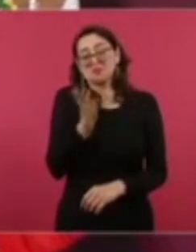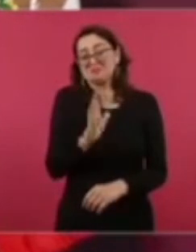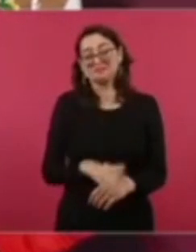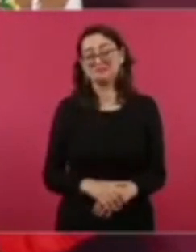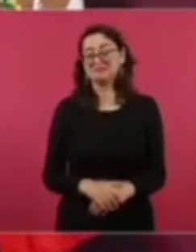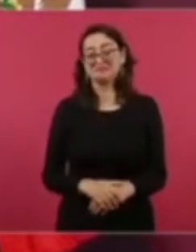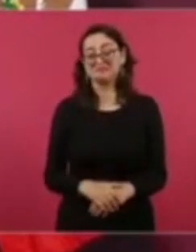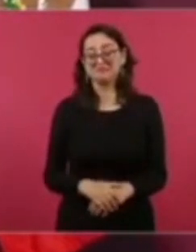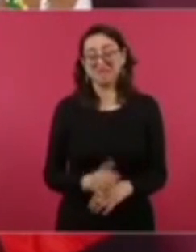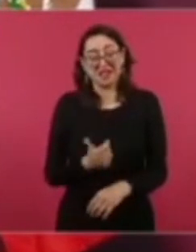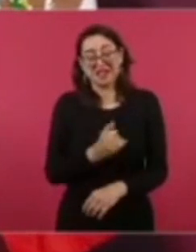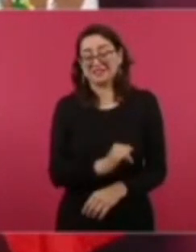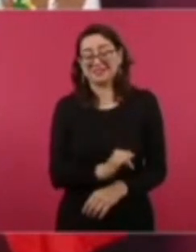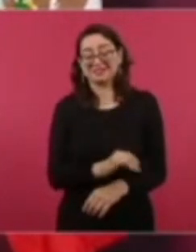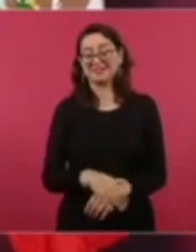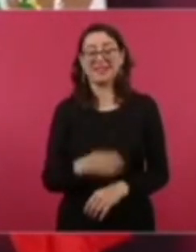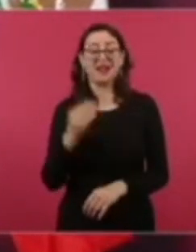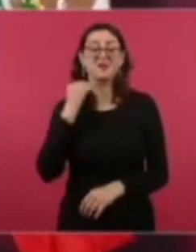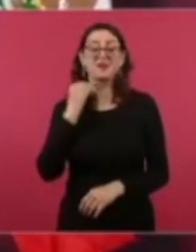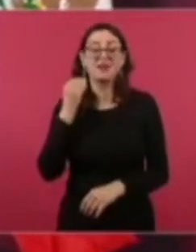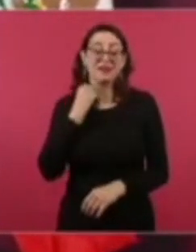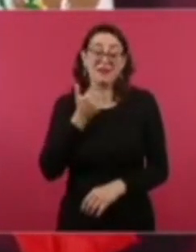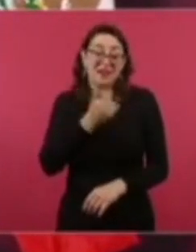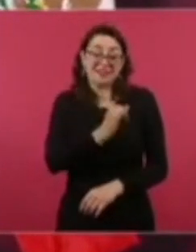Ya ven cómo son los abogados.